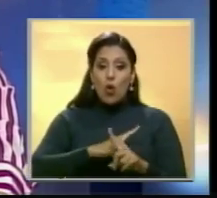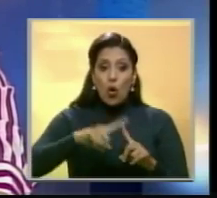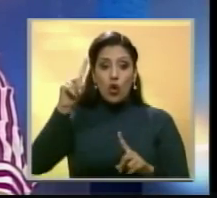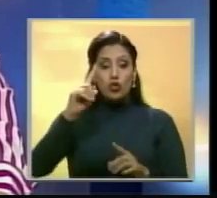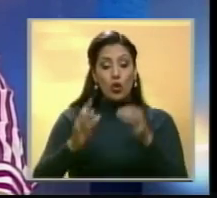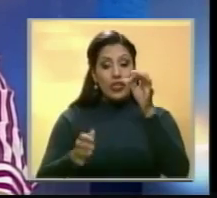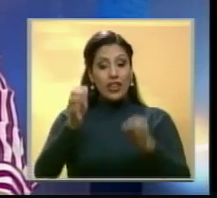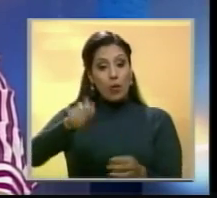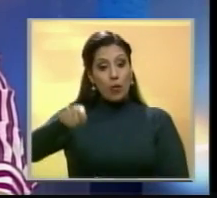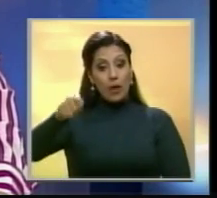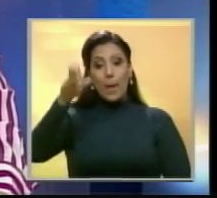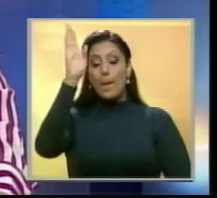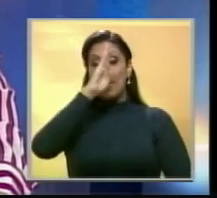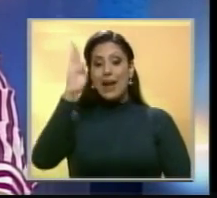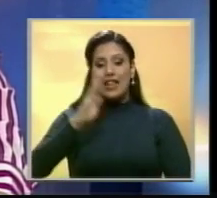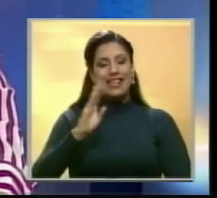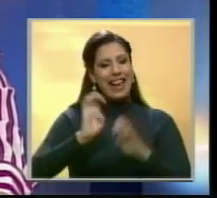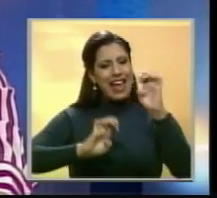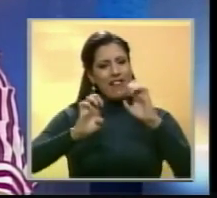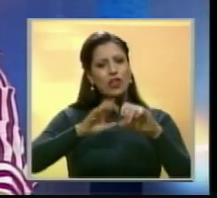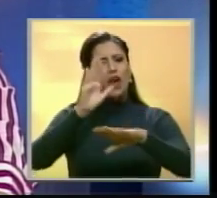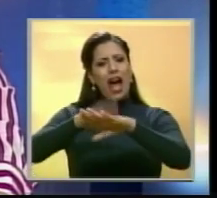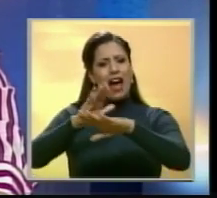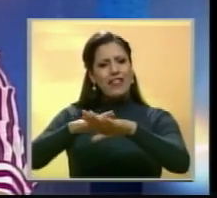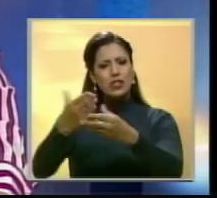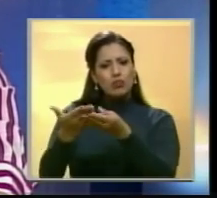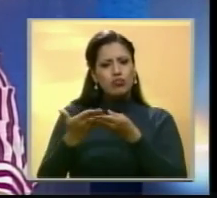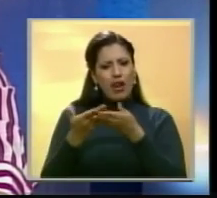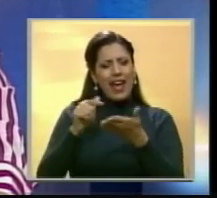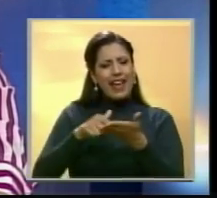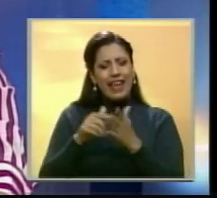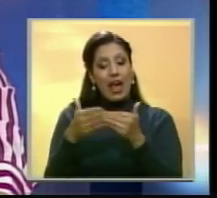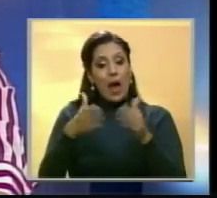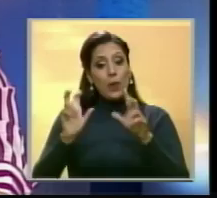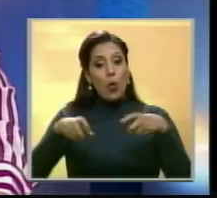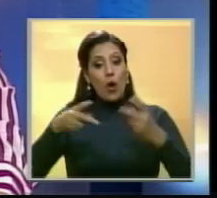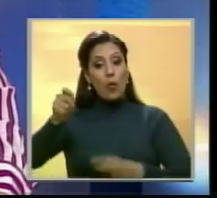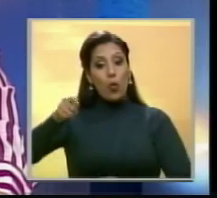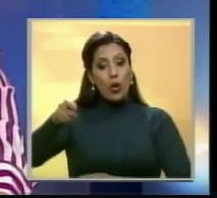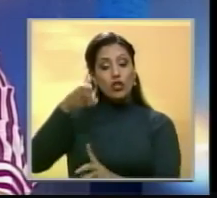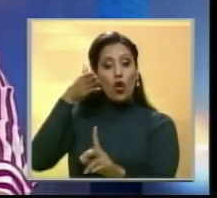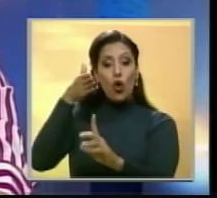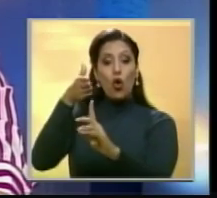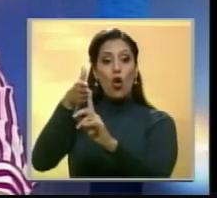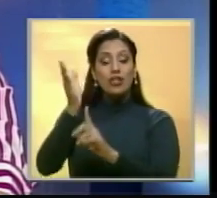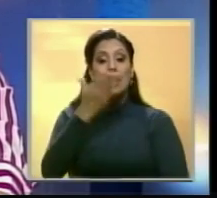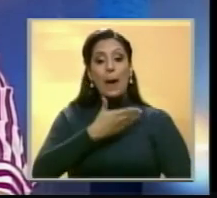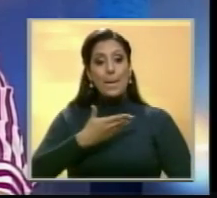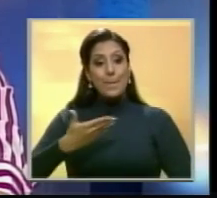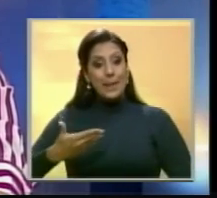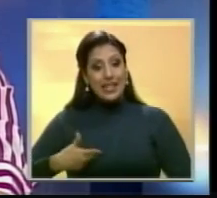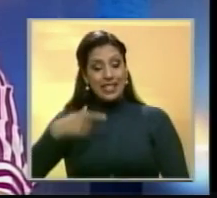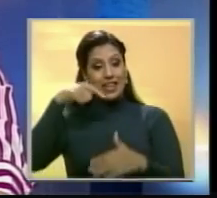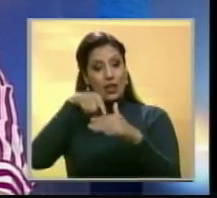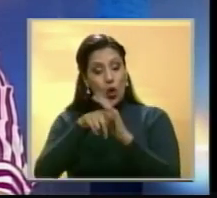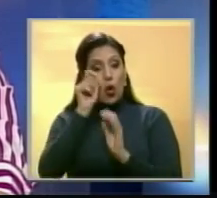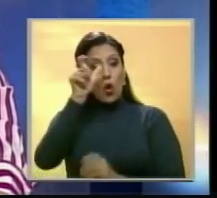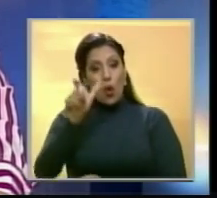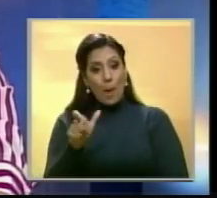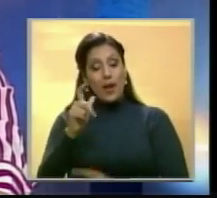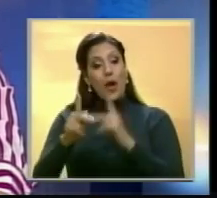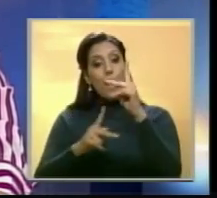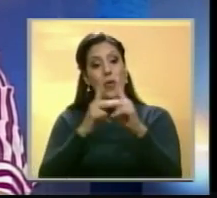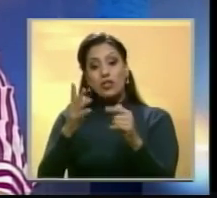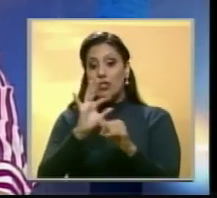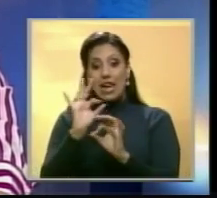El Tribunal Supremo de Brasil analizará una solicitud que instaría a la apertura de un juicio político contra el presidente interino Michel Temer, un